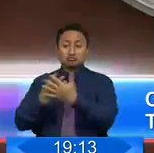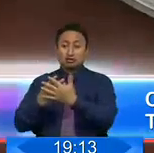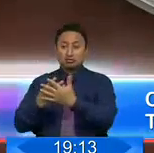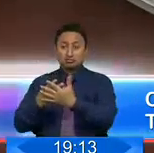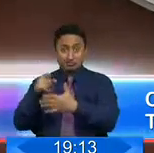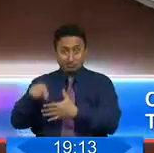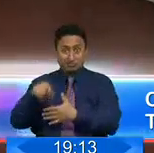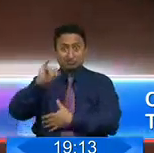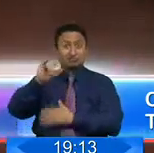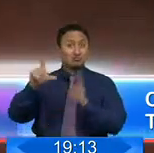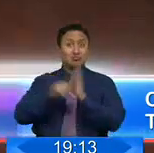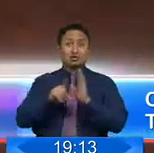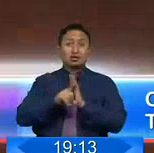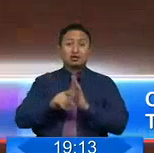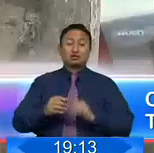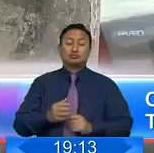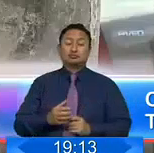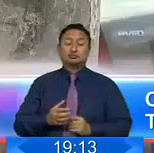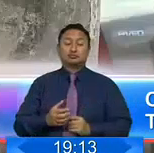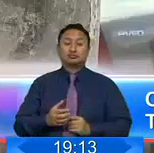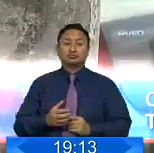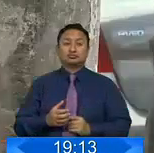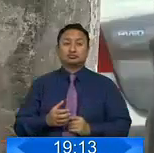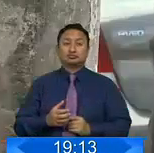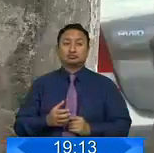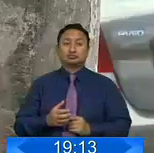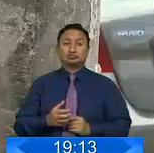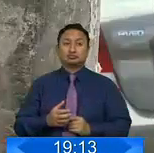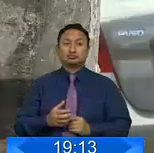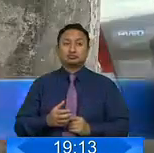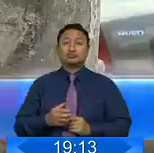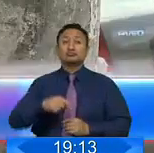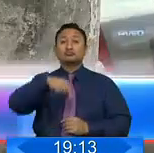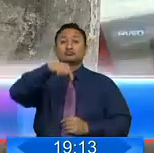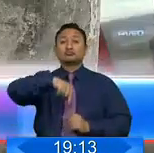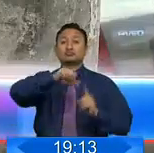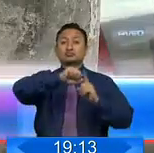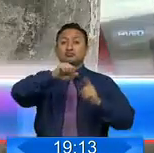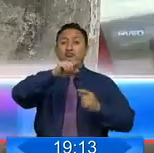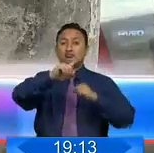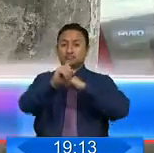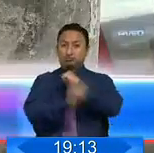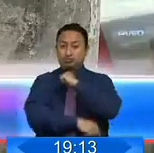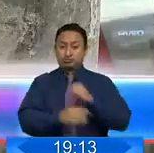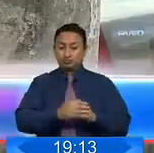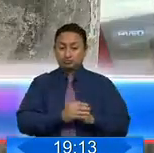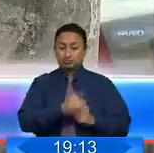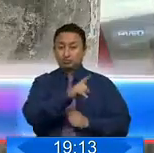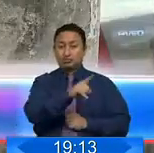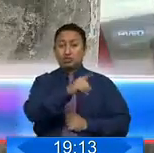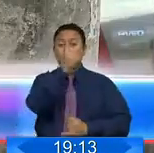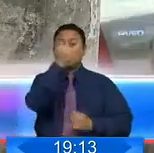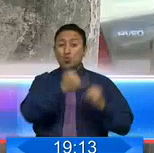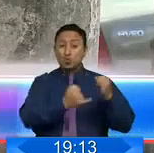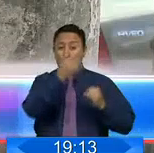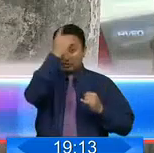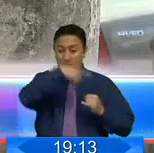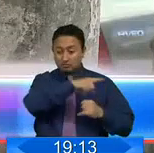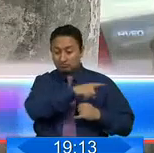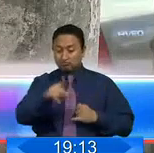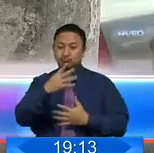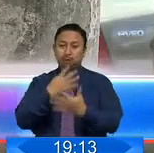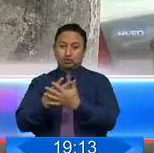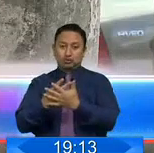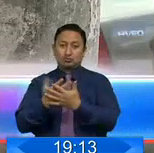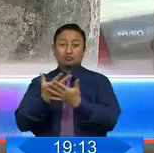ilegal y arbitraria. En nuestro sistema penal, la prisión preventiva es una medida de última ratio. Esto quiere decir que las